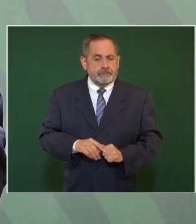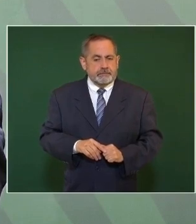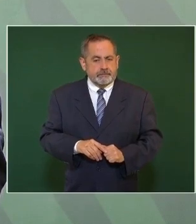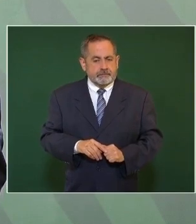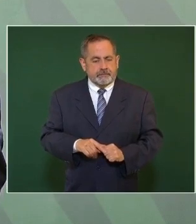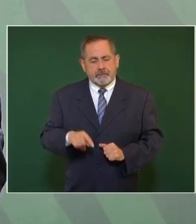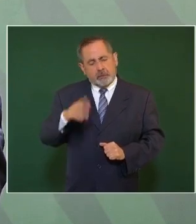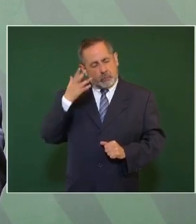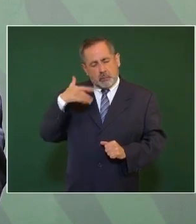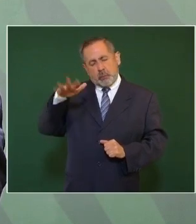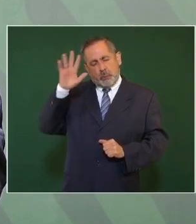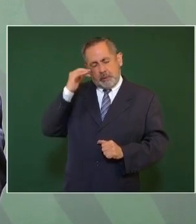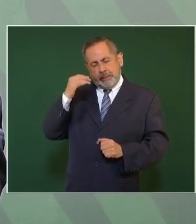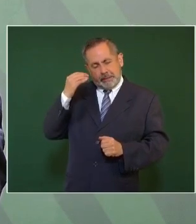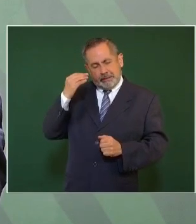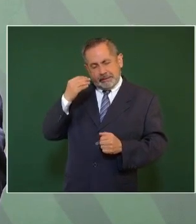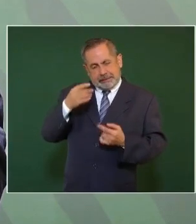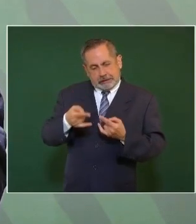los tiempos de antes,